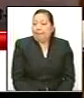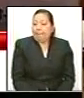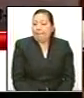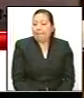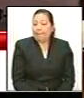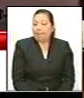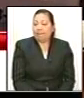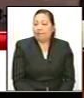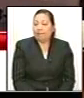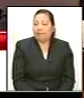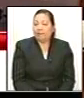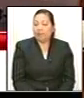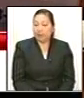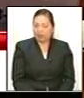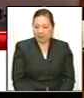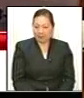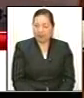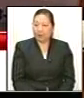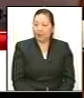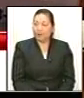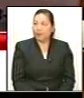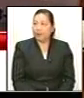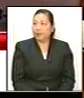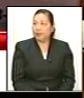Congresista Gilbert Violeta.